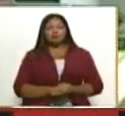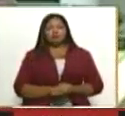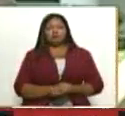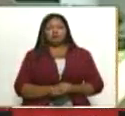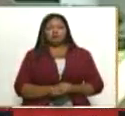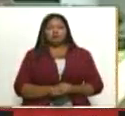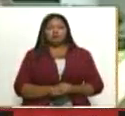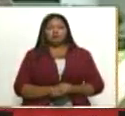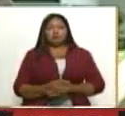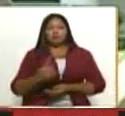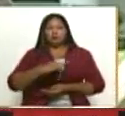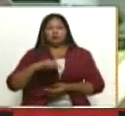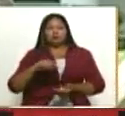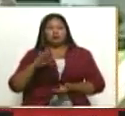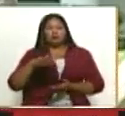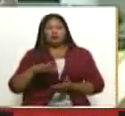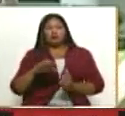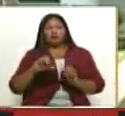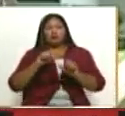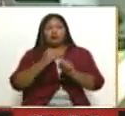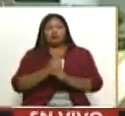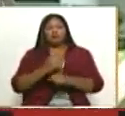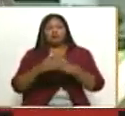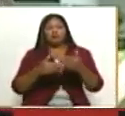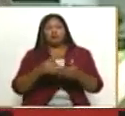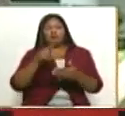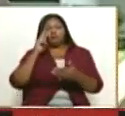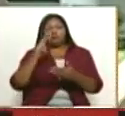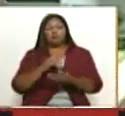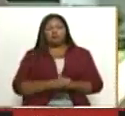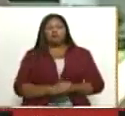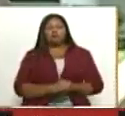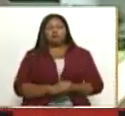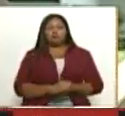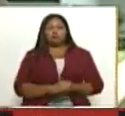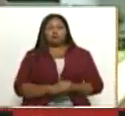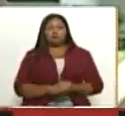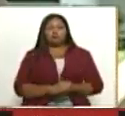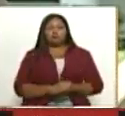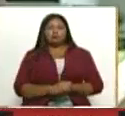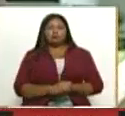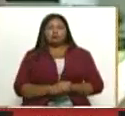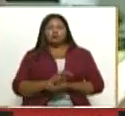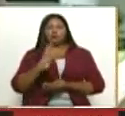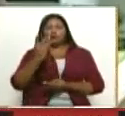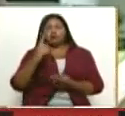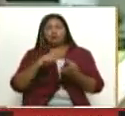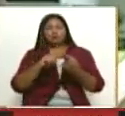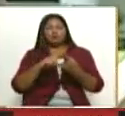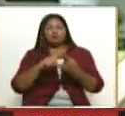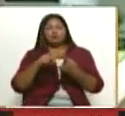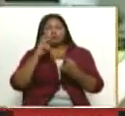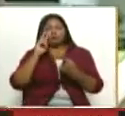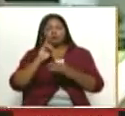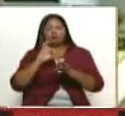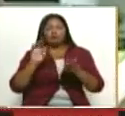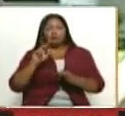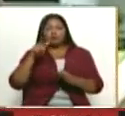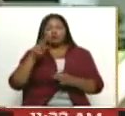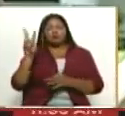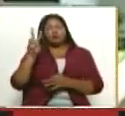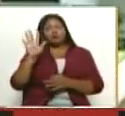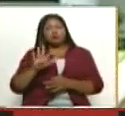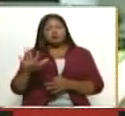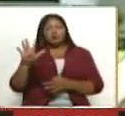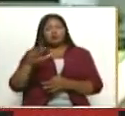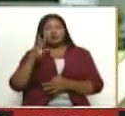Estamos empezando un nuevo ciclo de conversaciones, el cuarto. El primero fue acá mismo en Venezuela y en